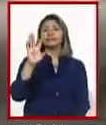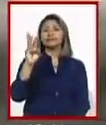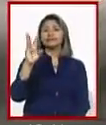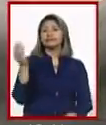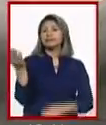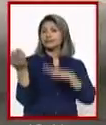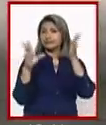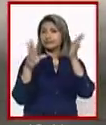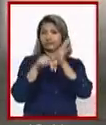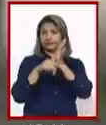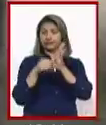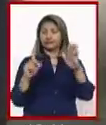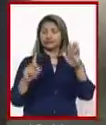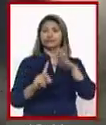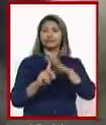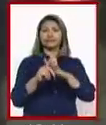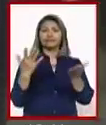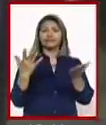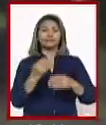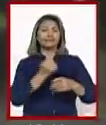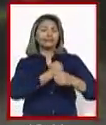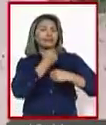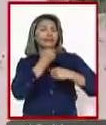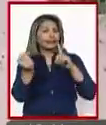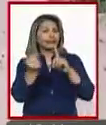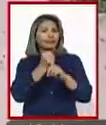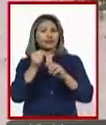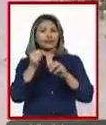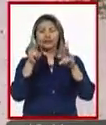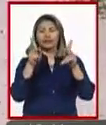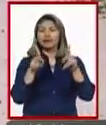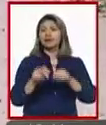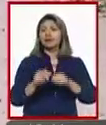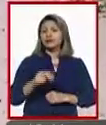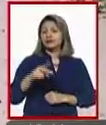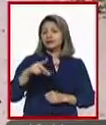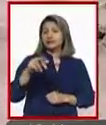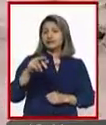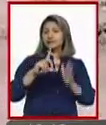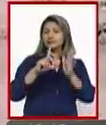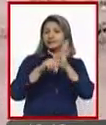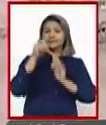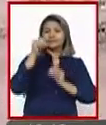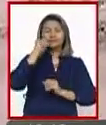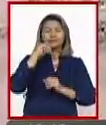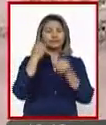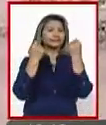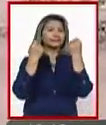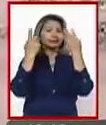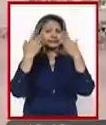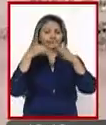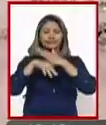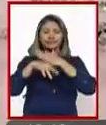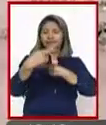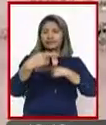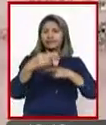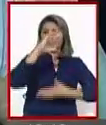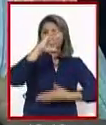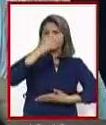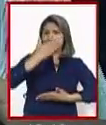años falleció luego de que aparentemente habría sufrido una golpiza por vecinos del barrio Paraíso, después que una mujer lo sorprendiera en el cuarto de uno